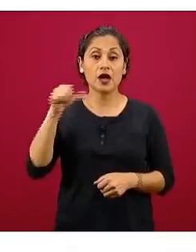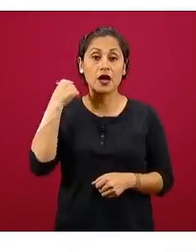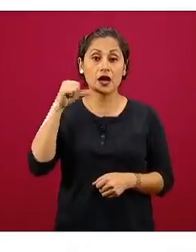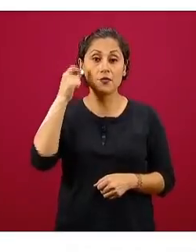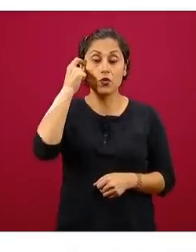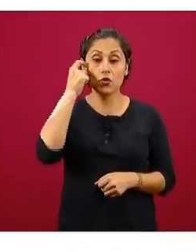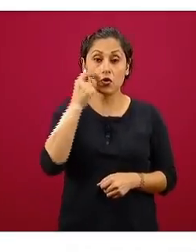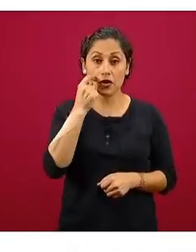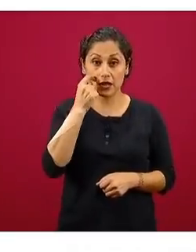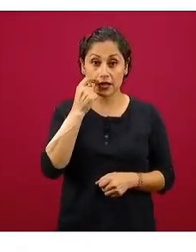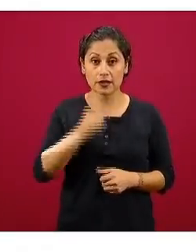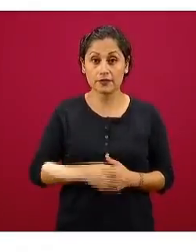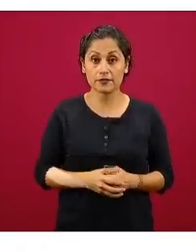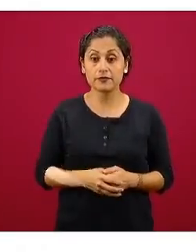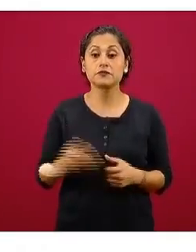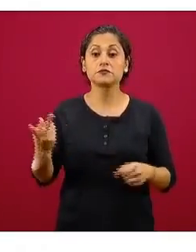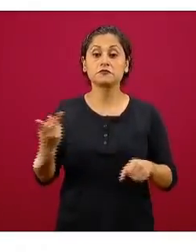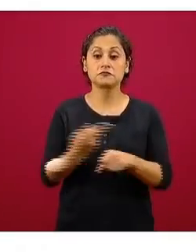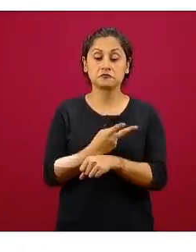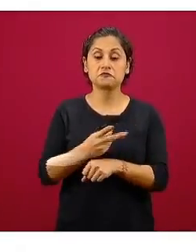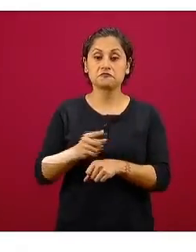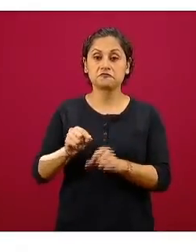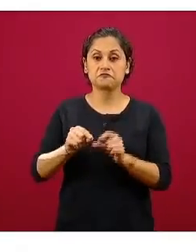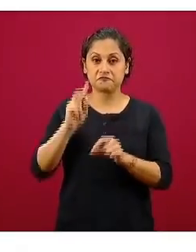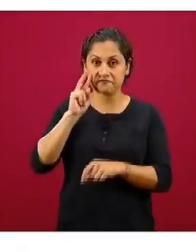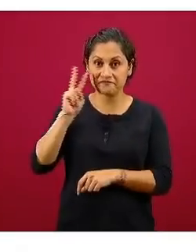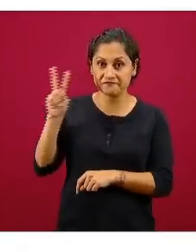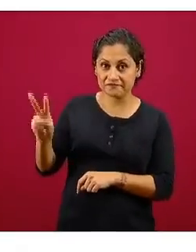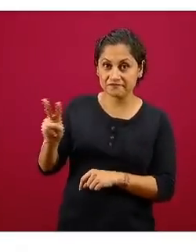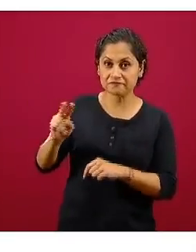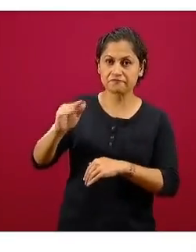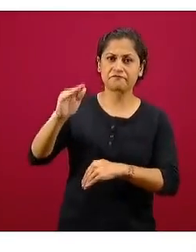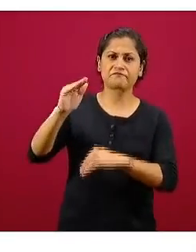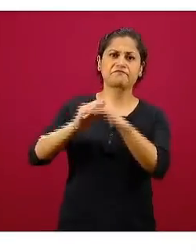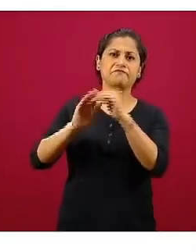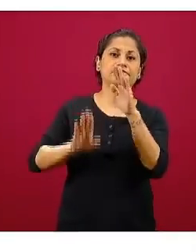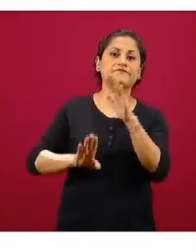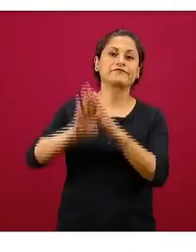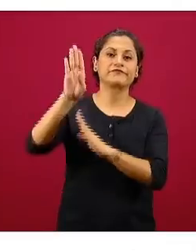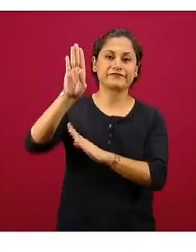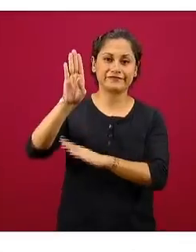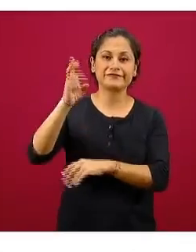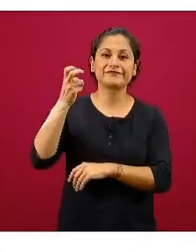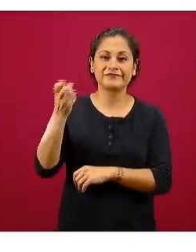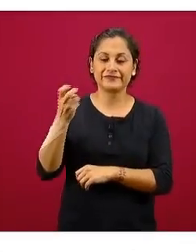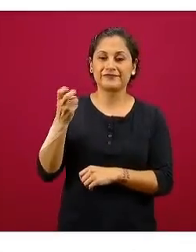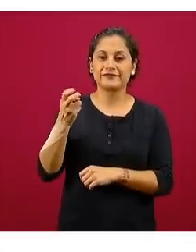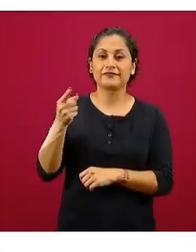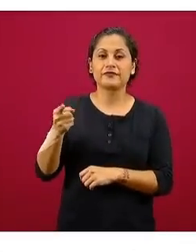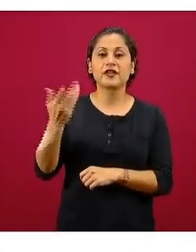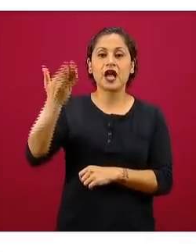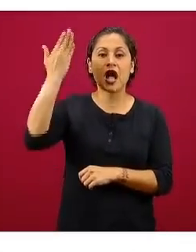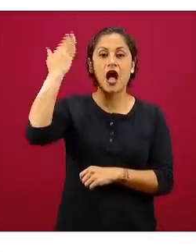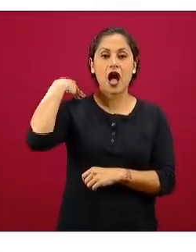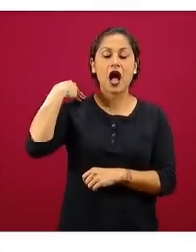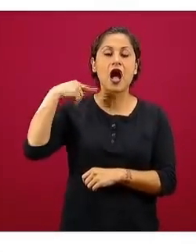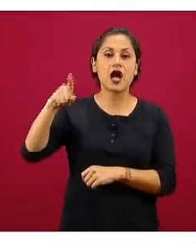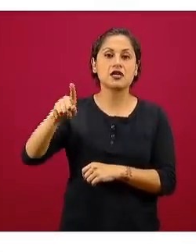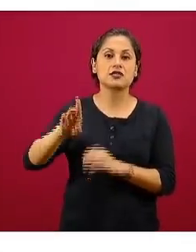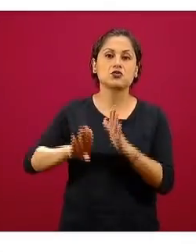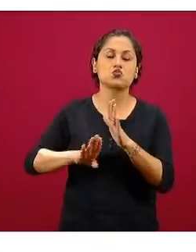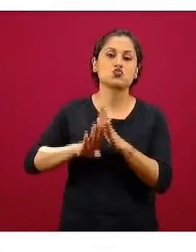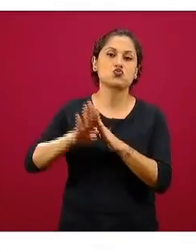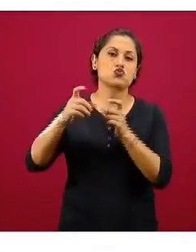Guerrero tiene exceso con respecto a la predicción, tuvo una fase claramente de incremento, excedió la